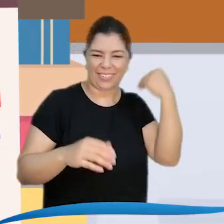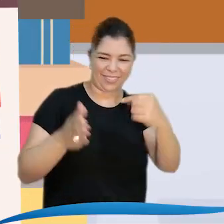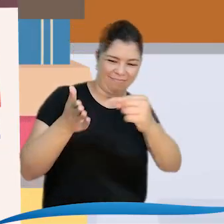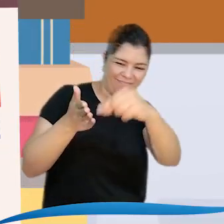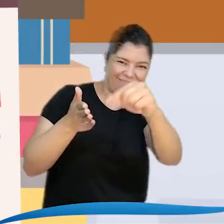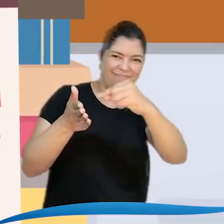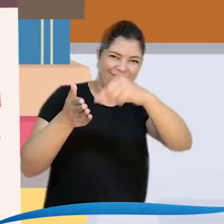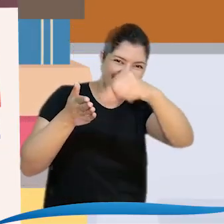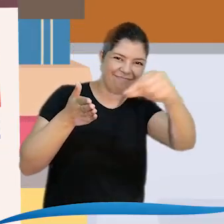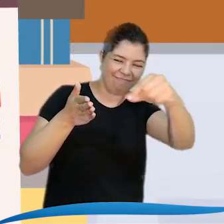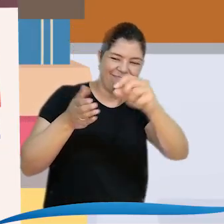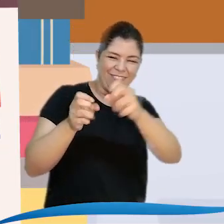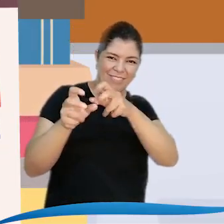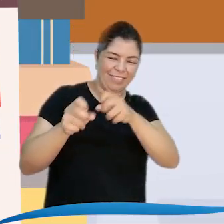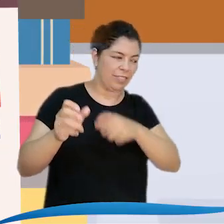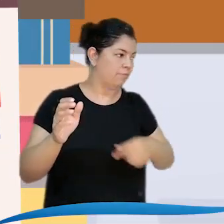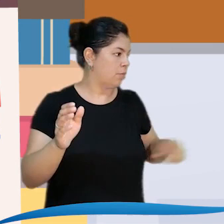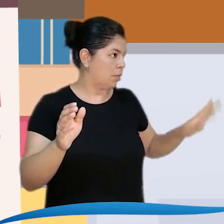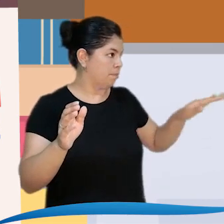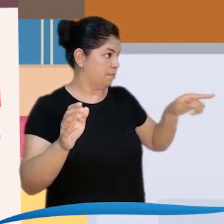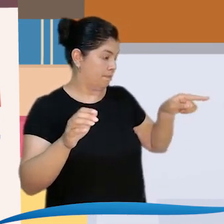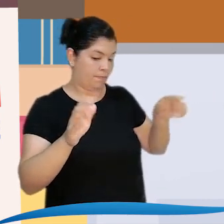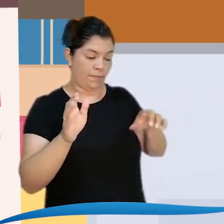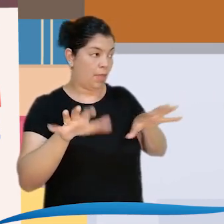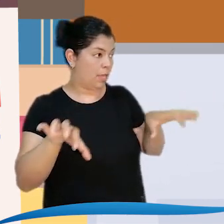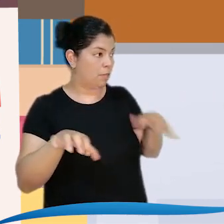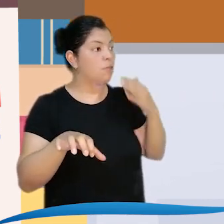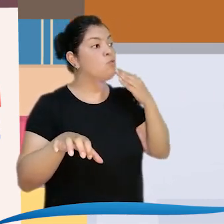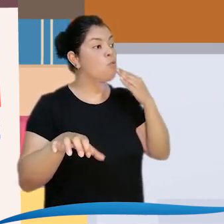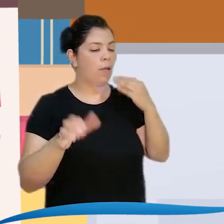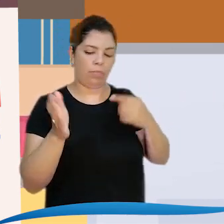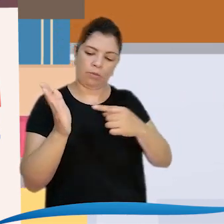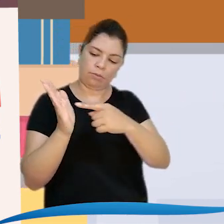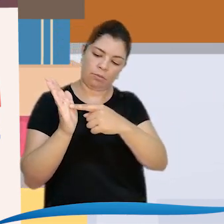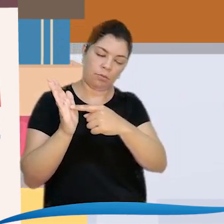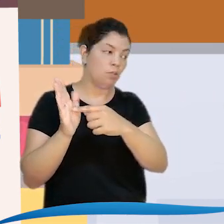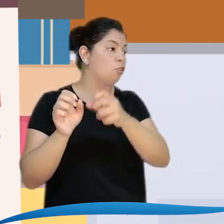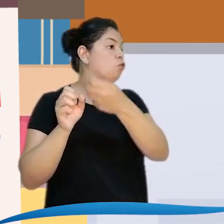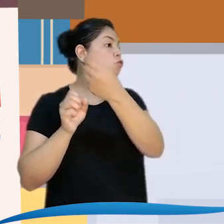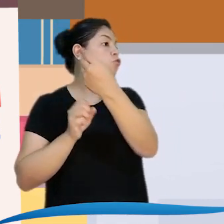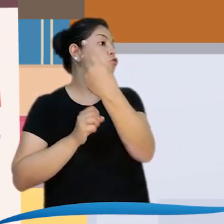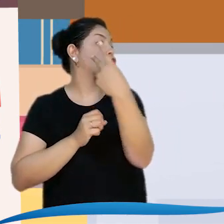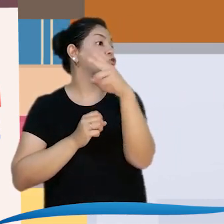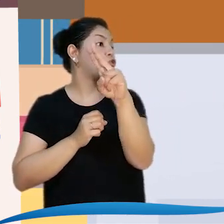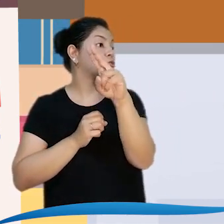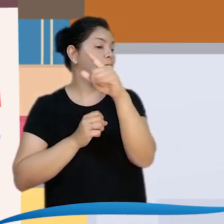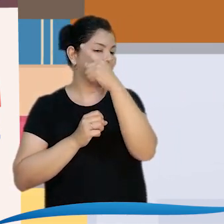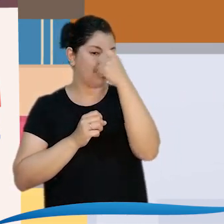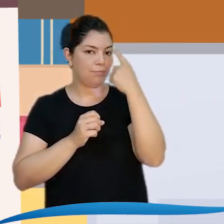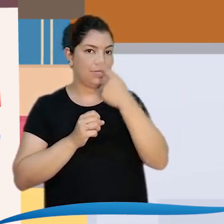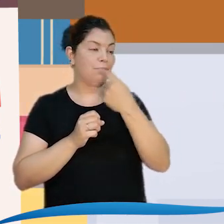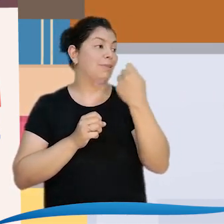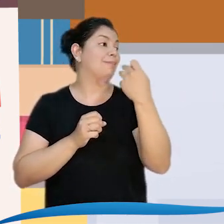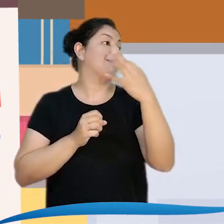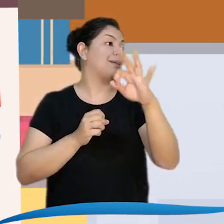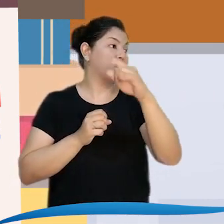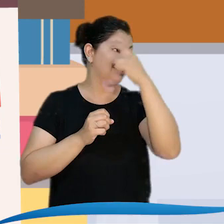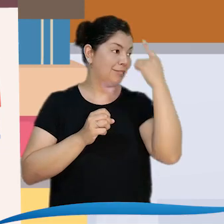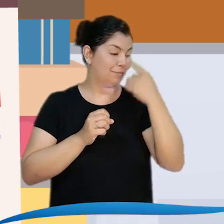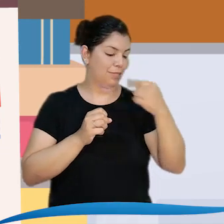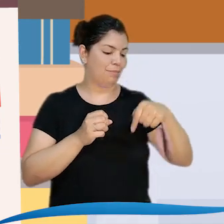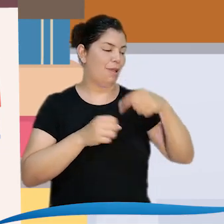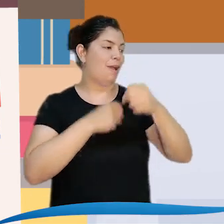calendario que ya antes hemos visto marcado con este tipo de información. Esa actividad nos quedó para desarrollarla entre el 12 y el